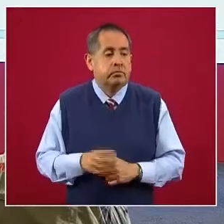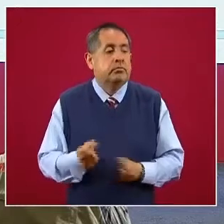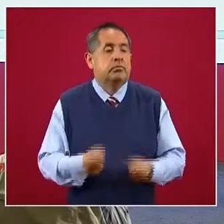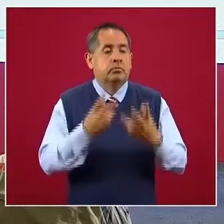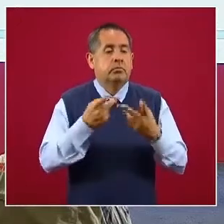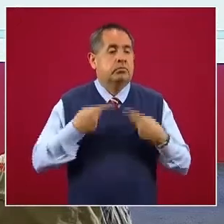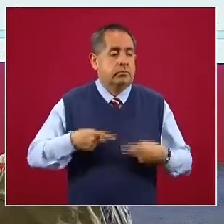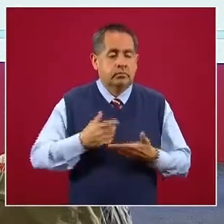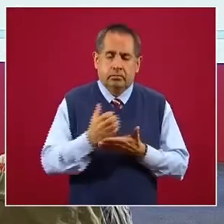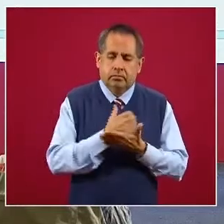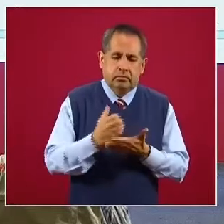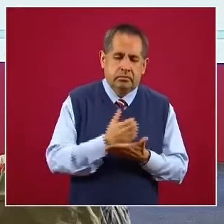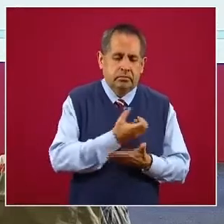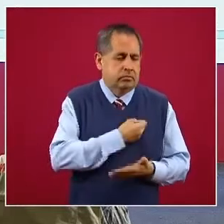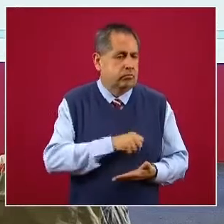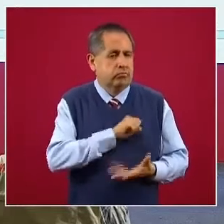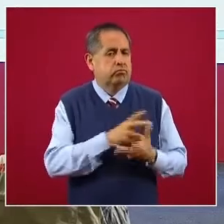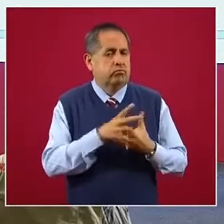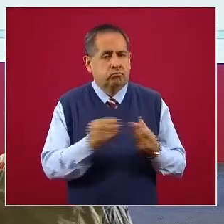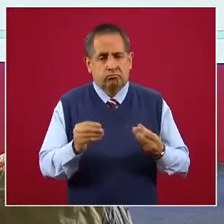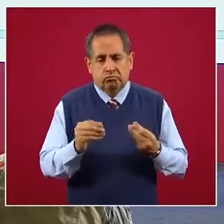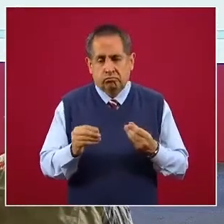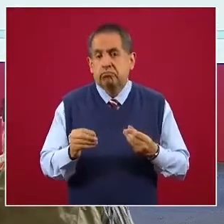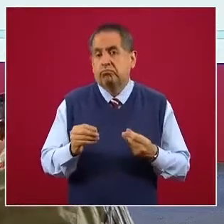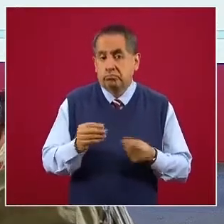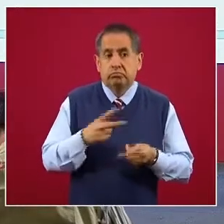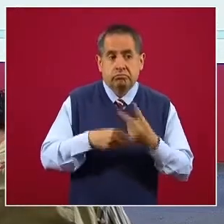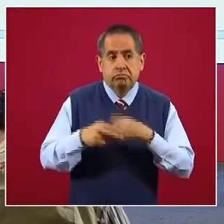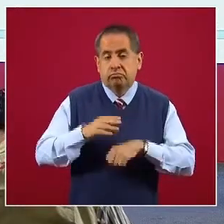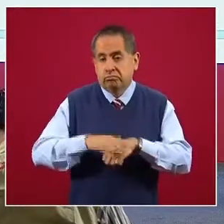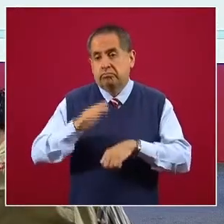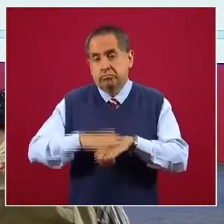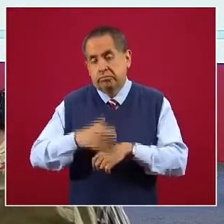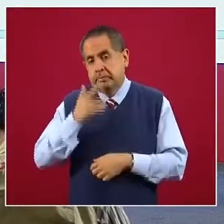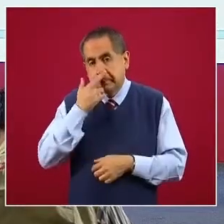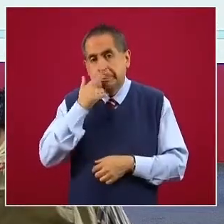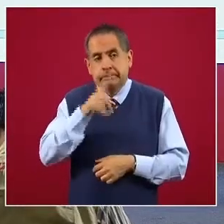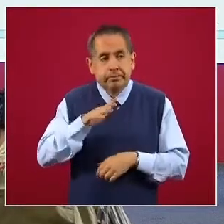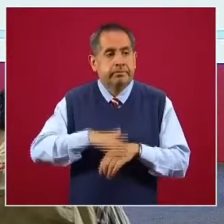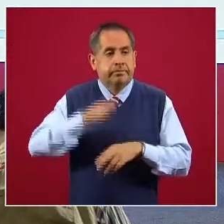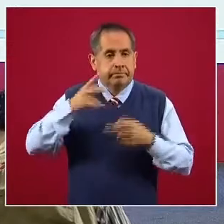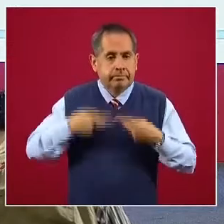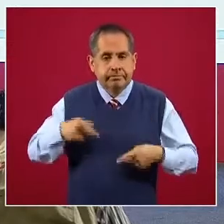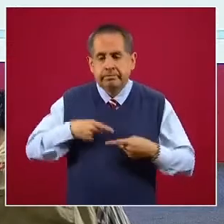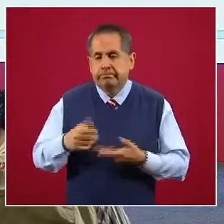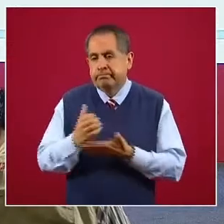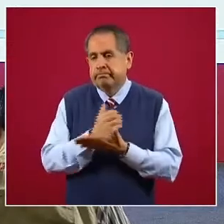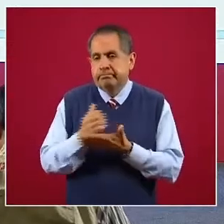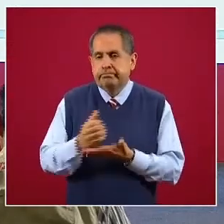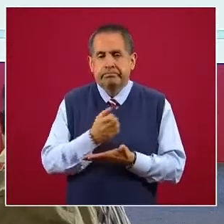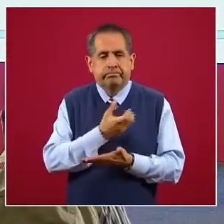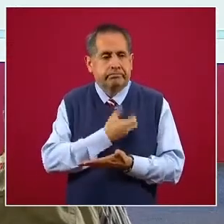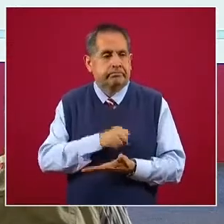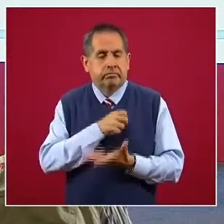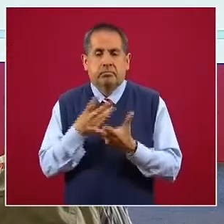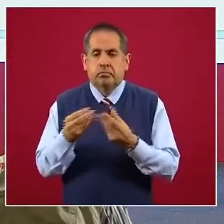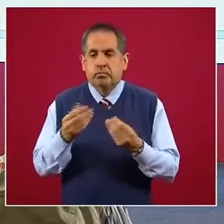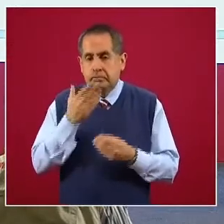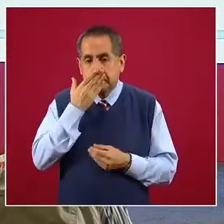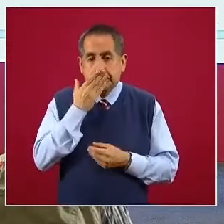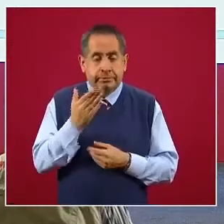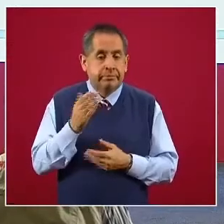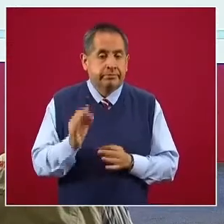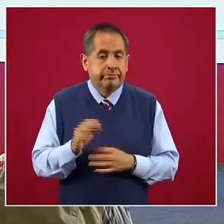recuperados han tenido sí un incremento y una tendencia importante que es prácticamente paralela de los casos confirmados, o sea,